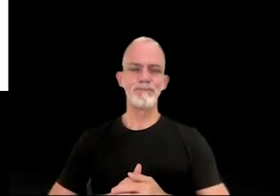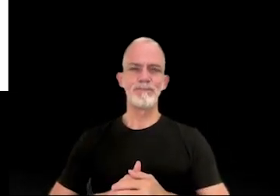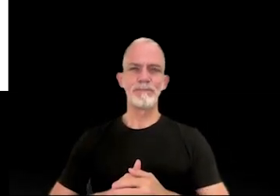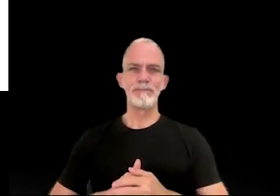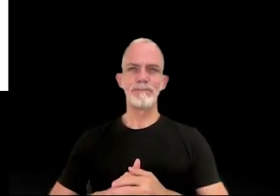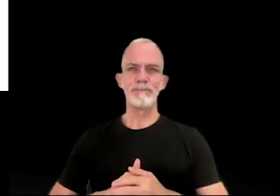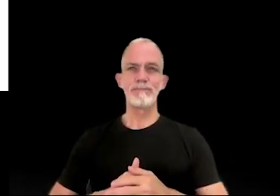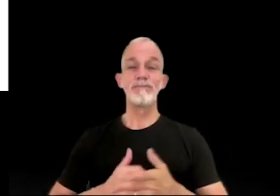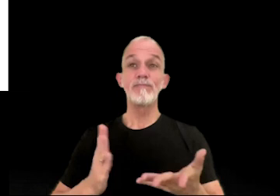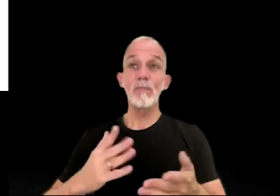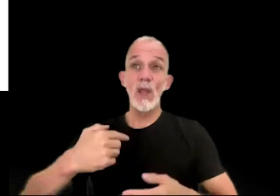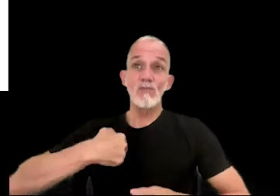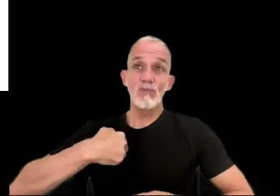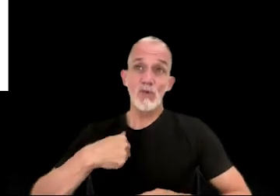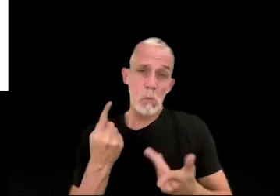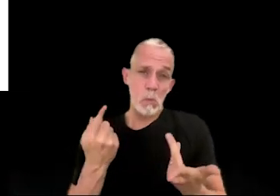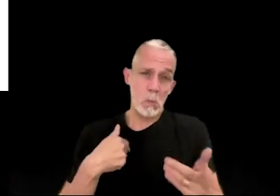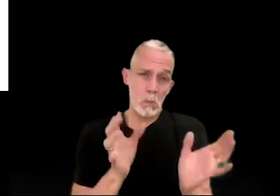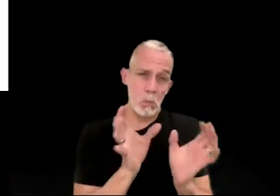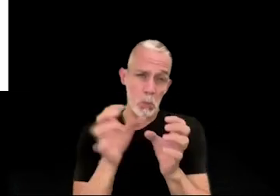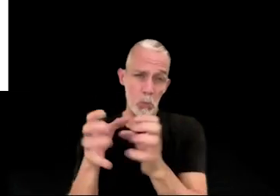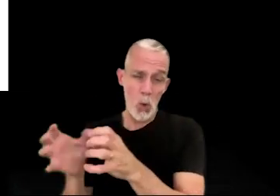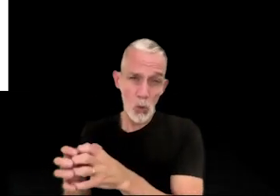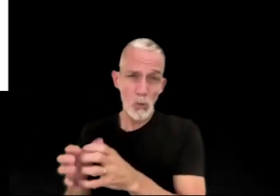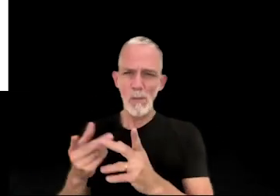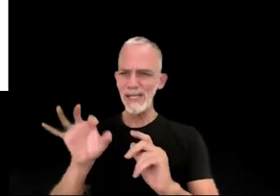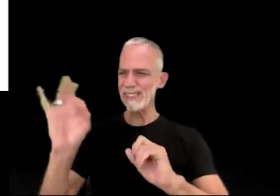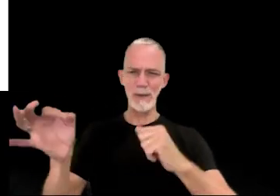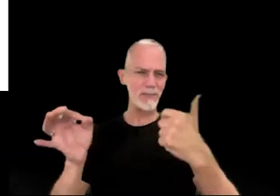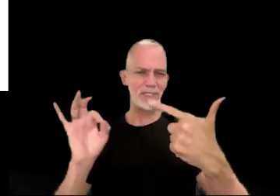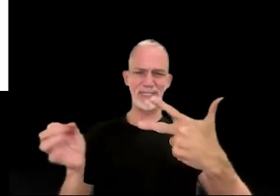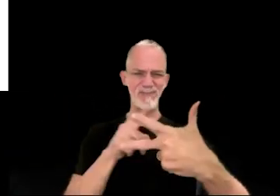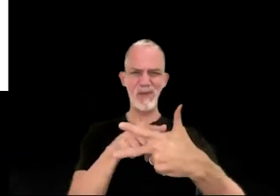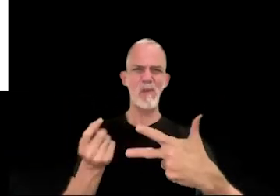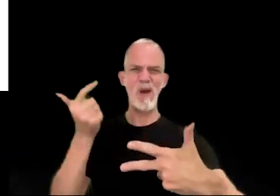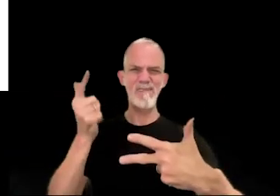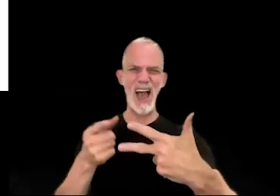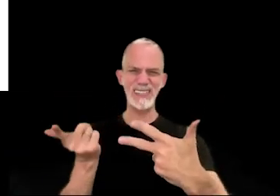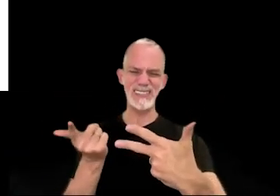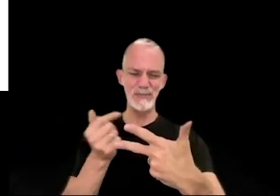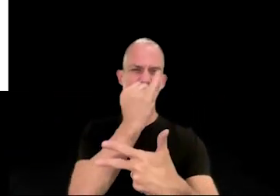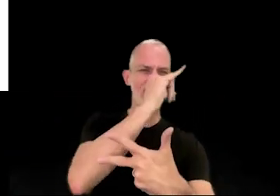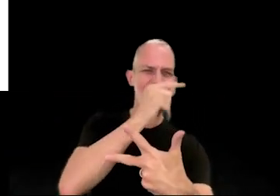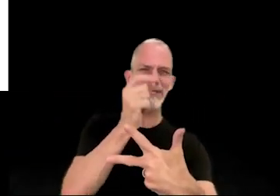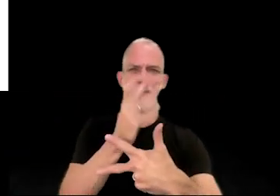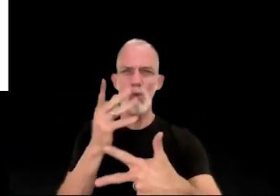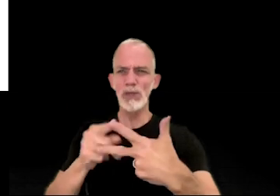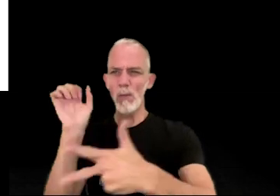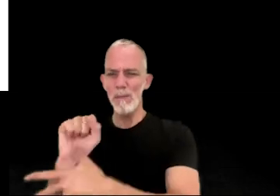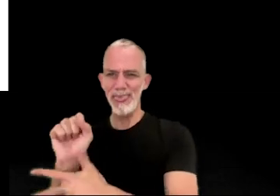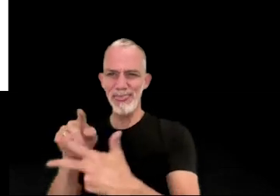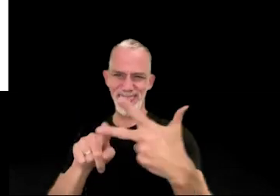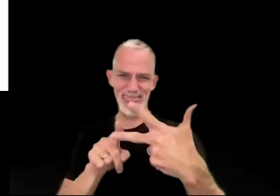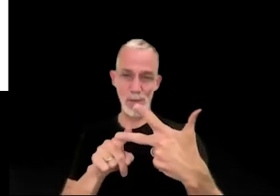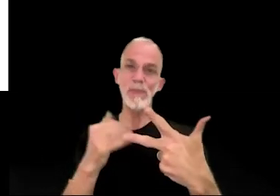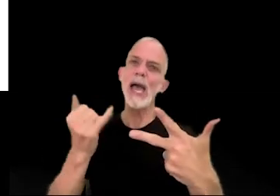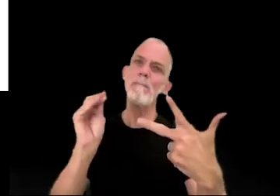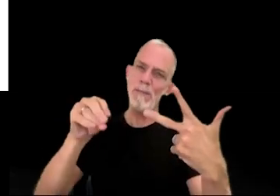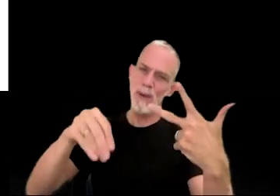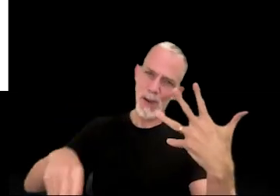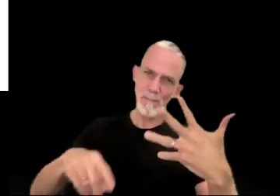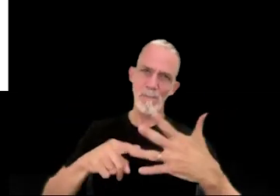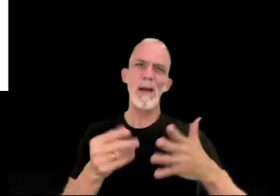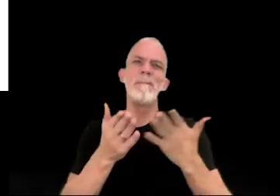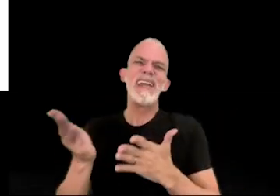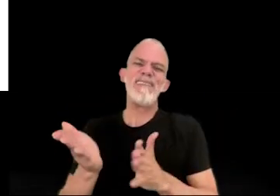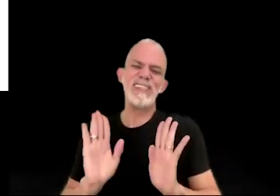Yo lo agrupo como para identificarlos rápidamente en nuestros 3 grandes grupos. Después hay otros efectos, no beneficios de la adhesión, que